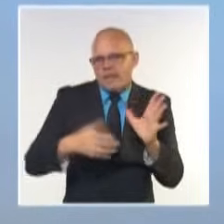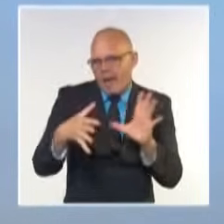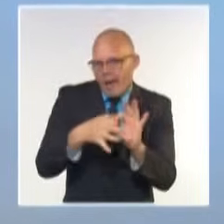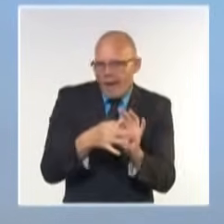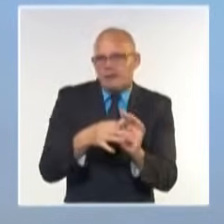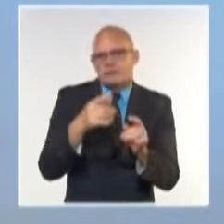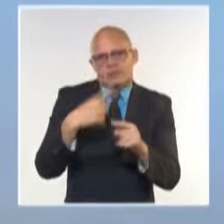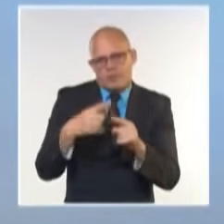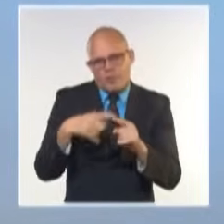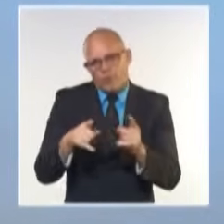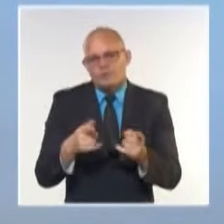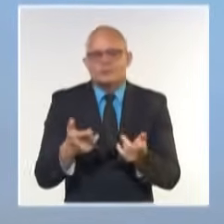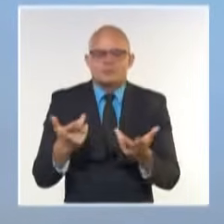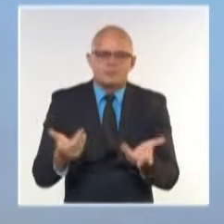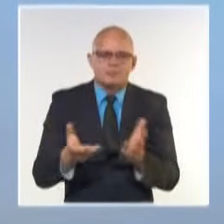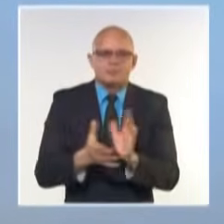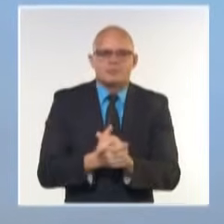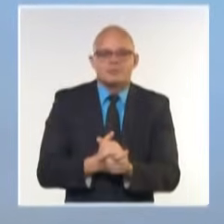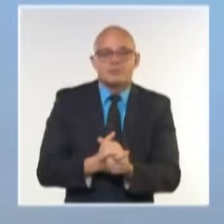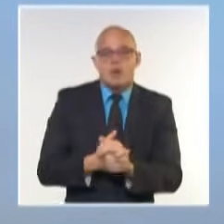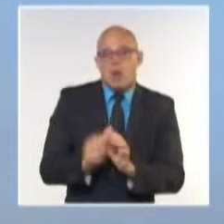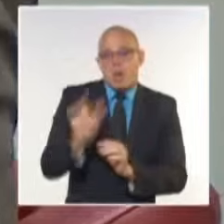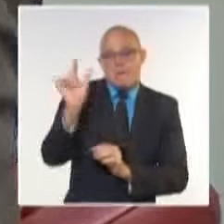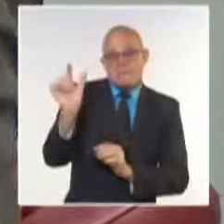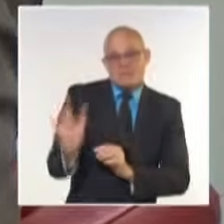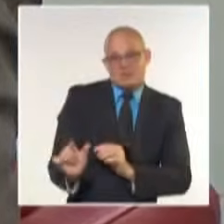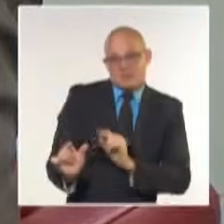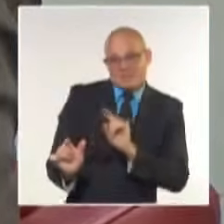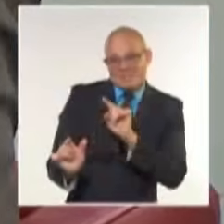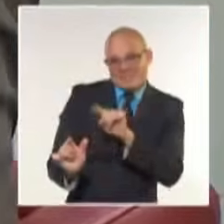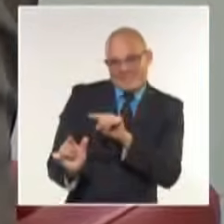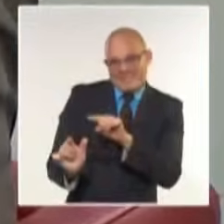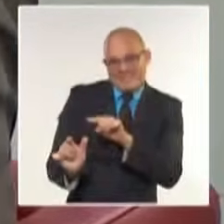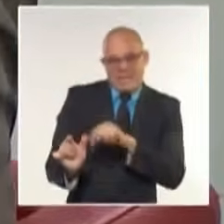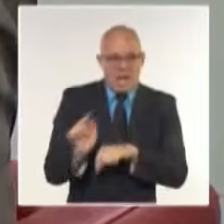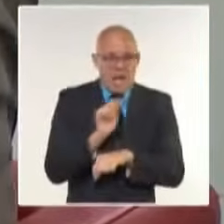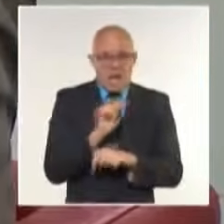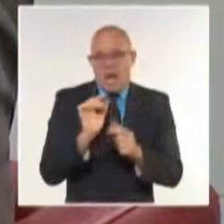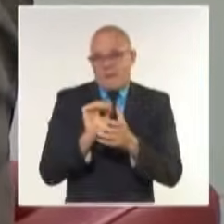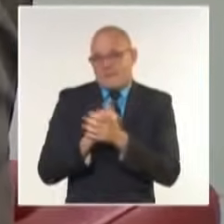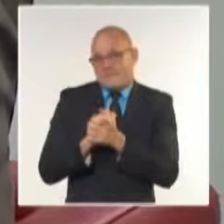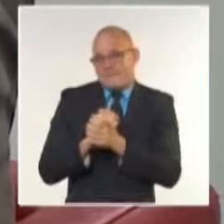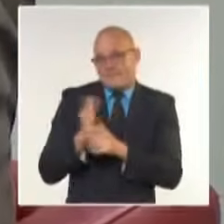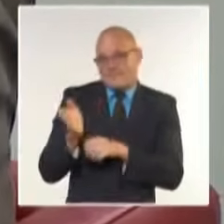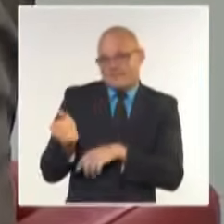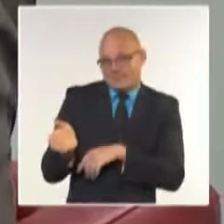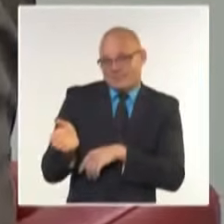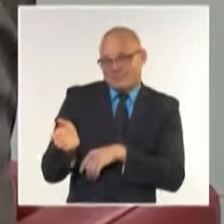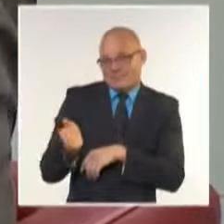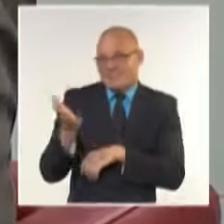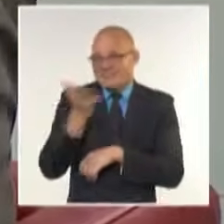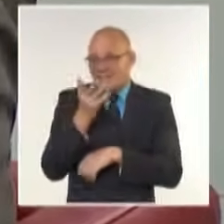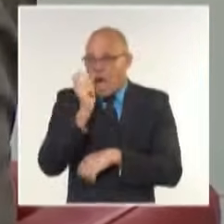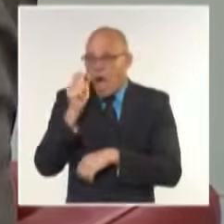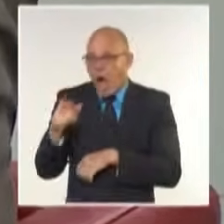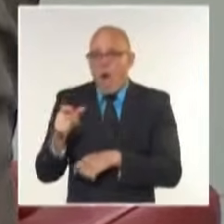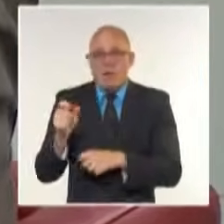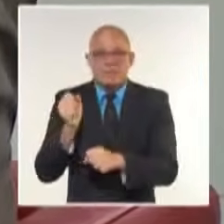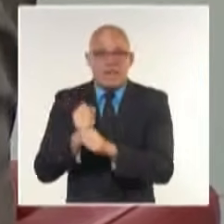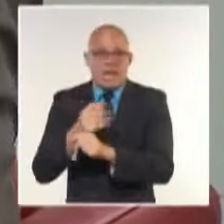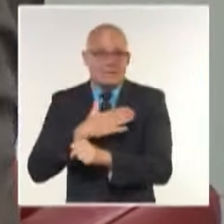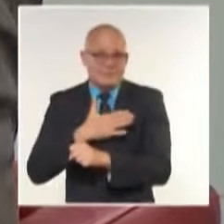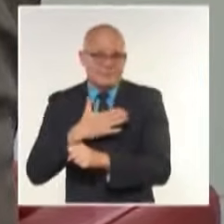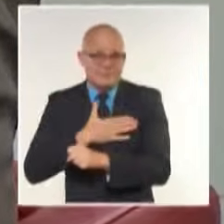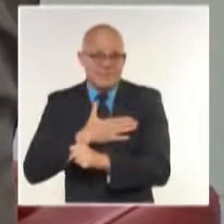ofertas, un contrato con una persona con la que tenía relaciones de amistad, específicamente con un trabajador por cuenta propia que meses antes